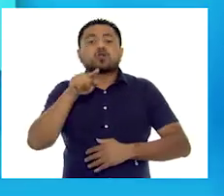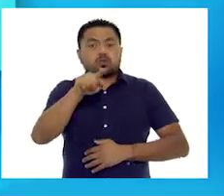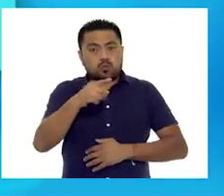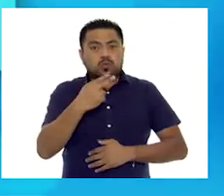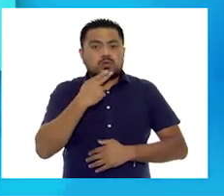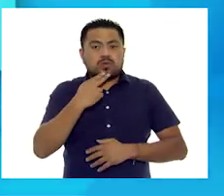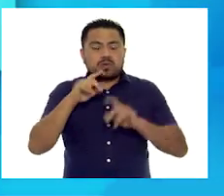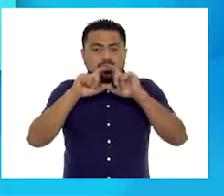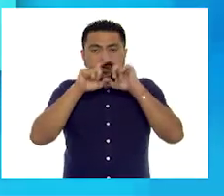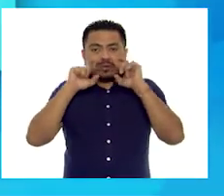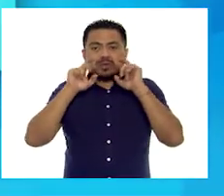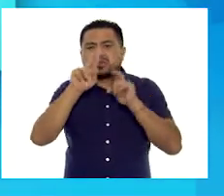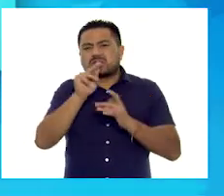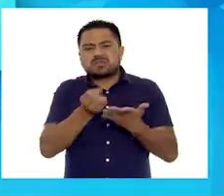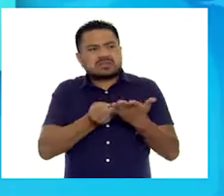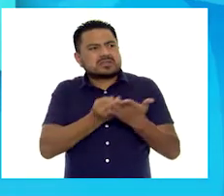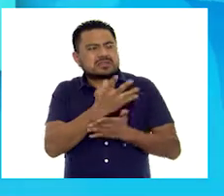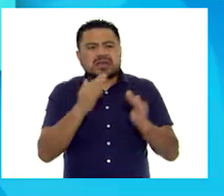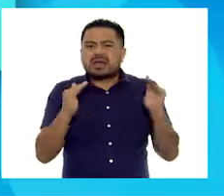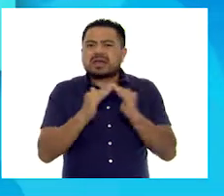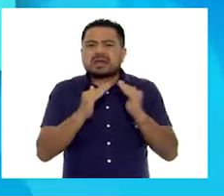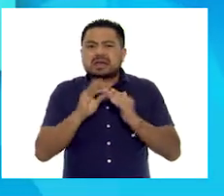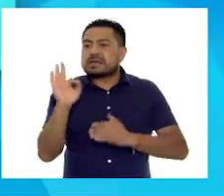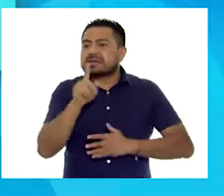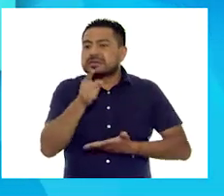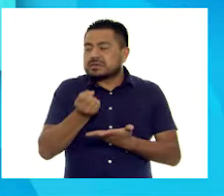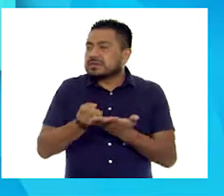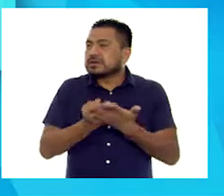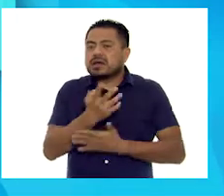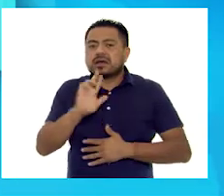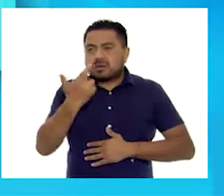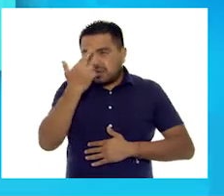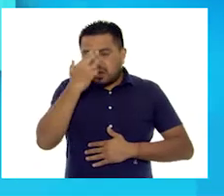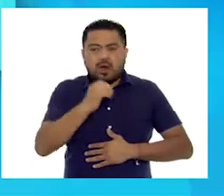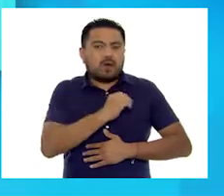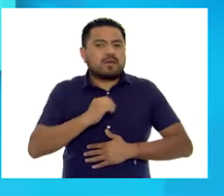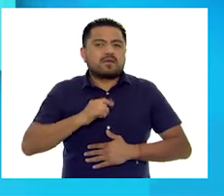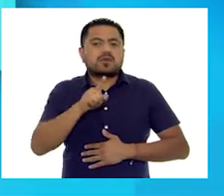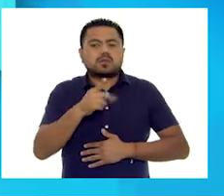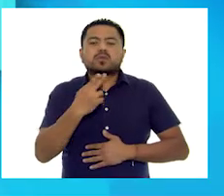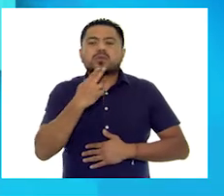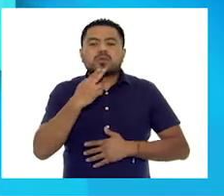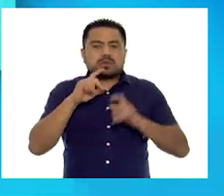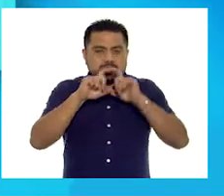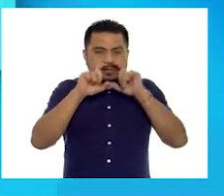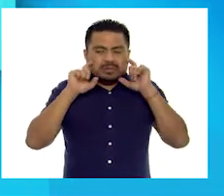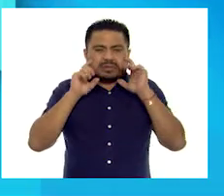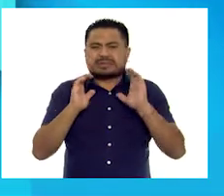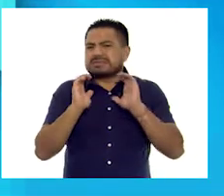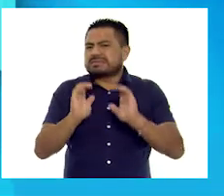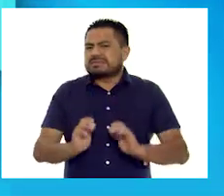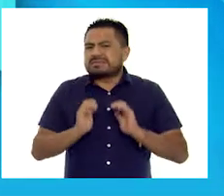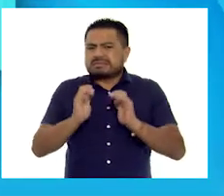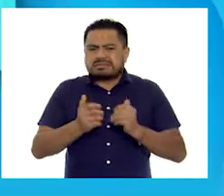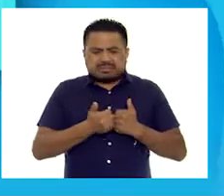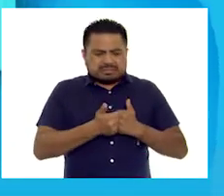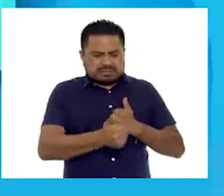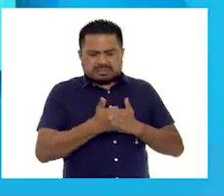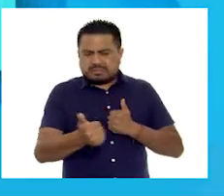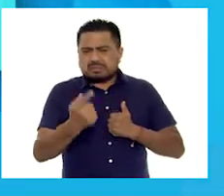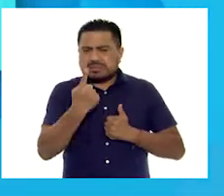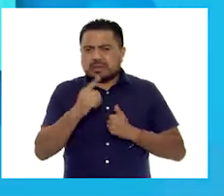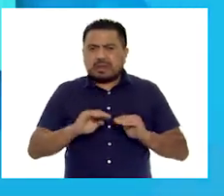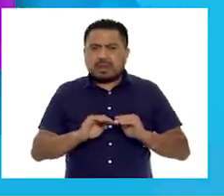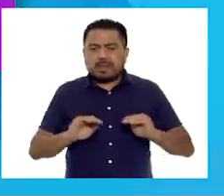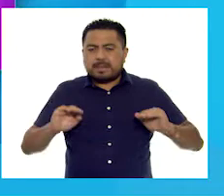Utiliza cubrebocas. No salgas de casa. Si tienes que hacerlo, recuerda que es obligatorio utilizarlo. Mantén una distancia mínima de un metro